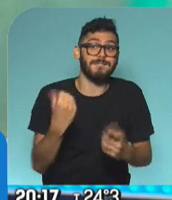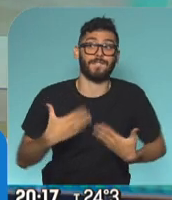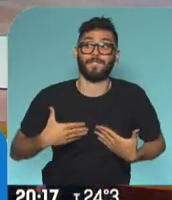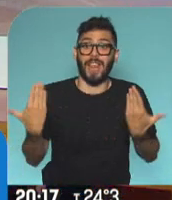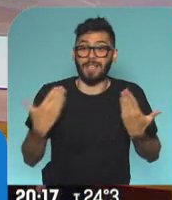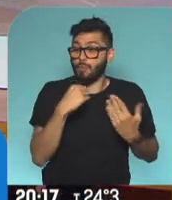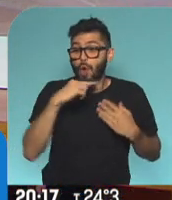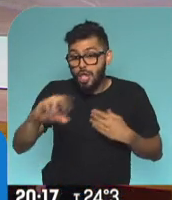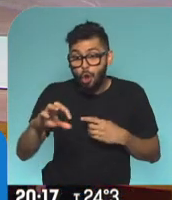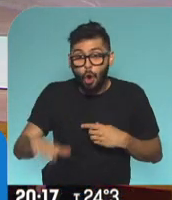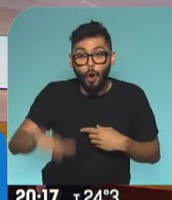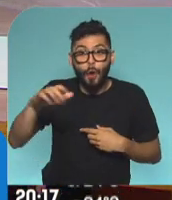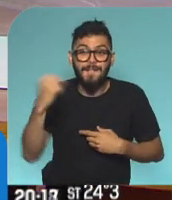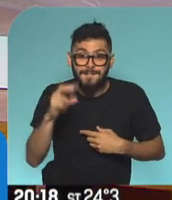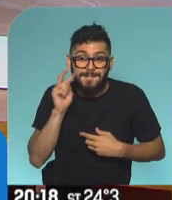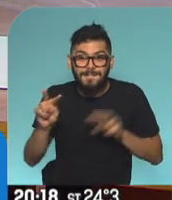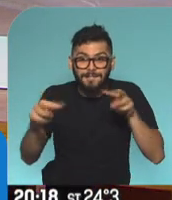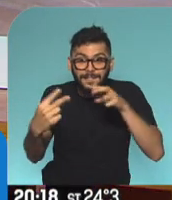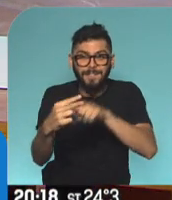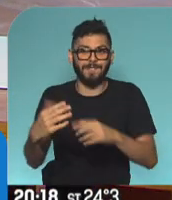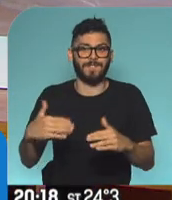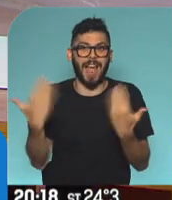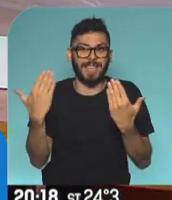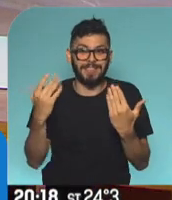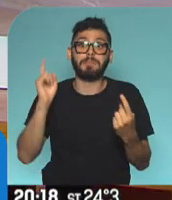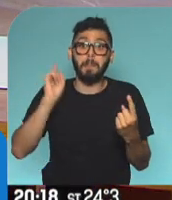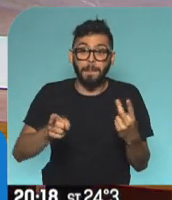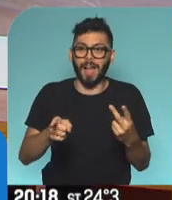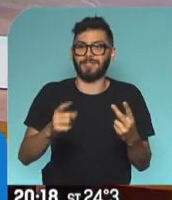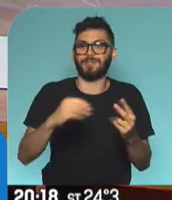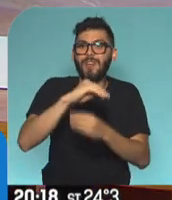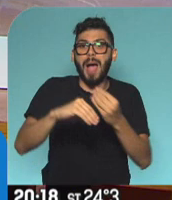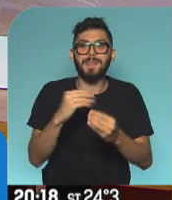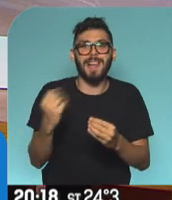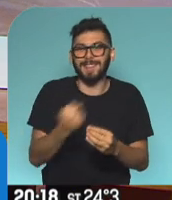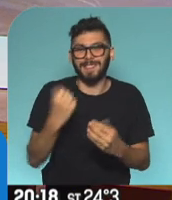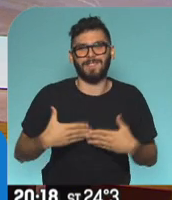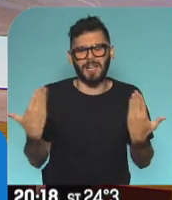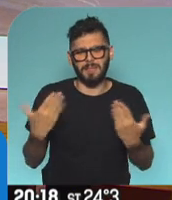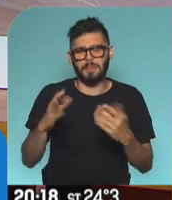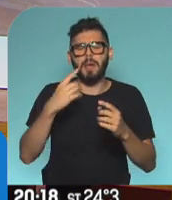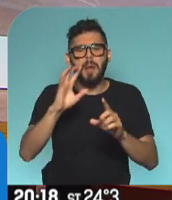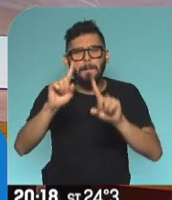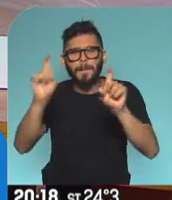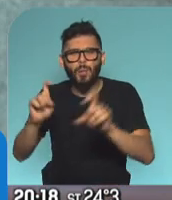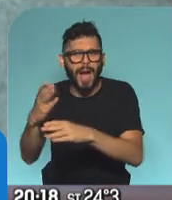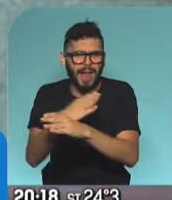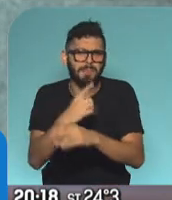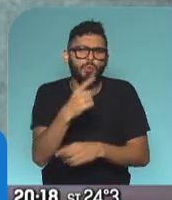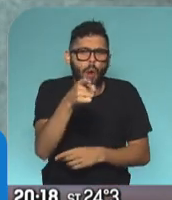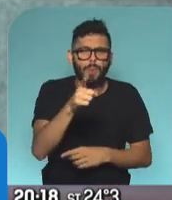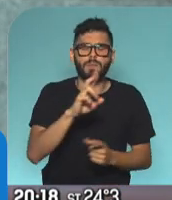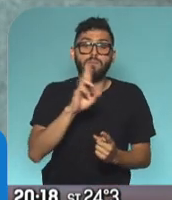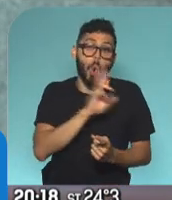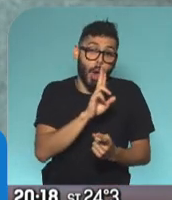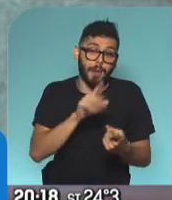ojos de nuestros hijos y de nuestras hijas pero también en el rostro de nuestras familias y antes de ir a las preguntas con esto cierro como mujer y como funcionaria